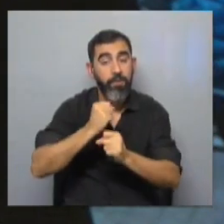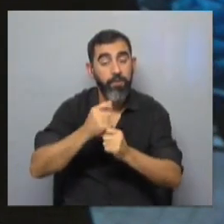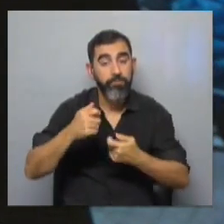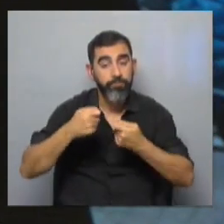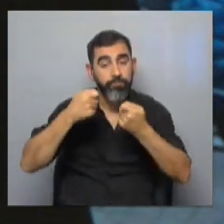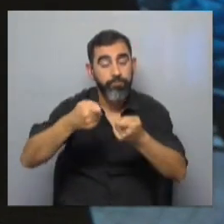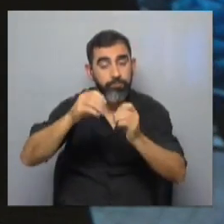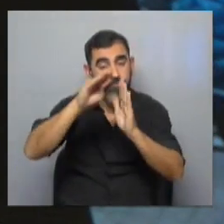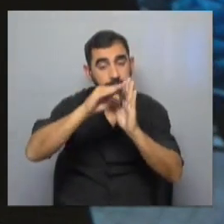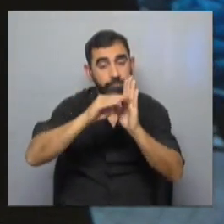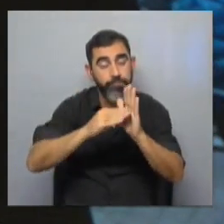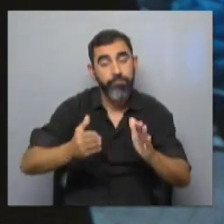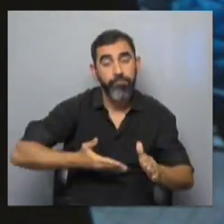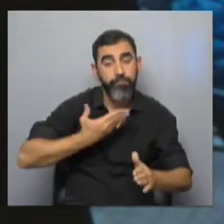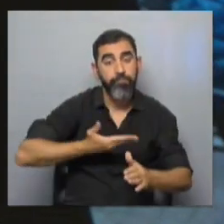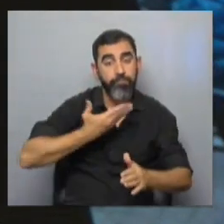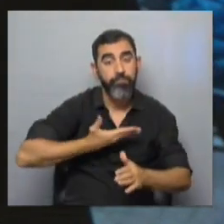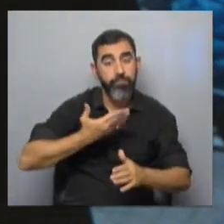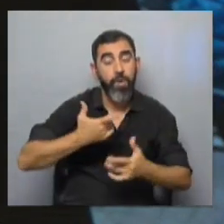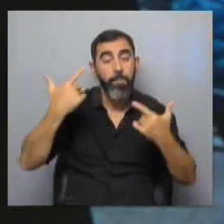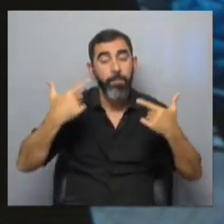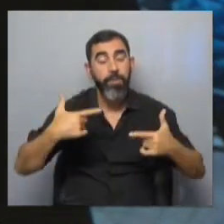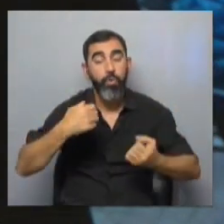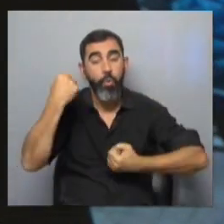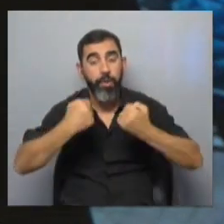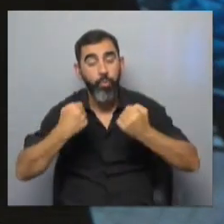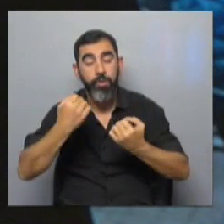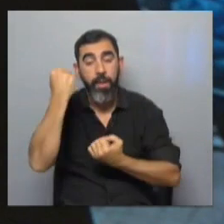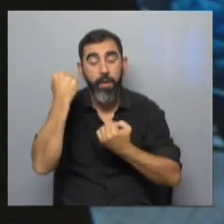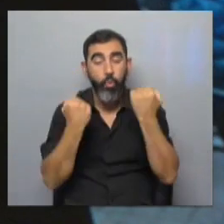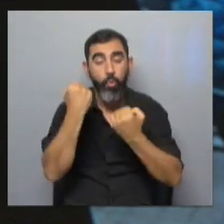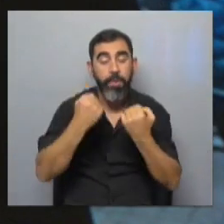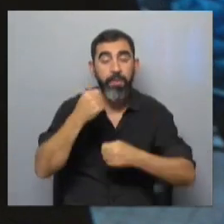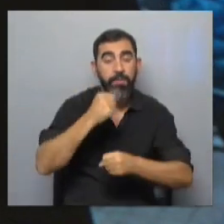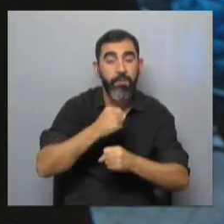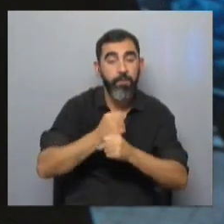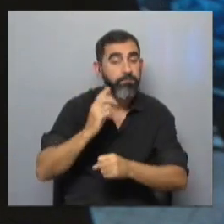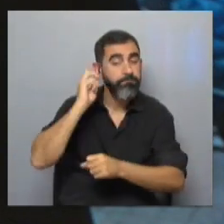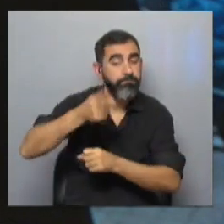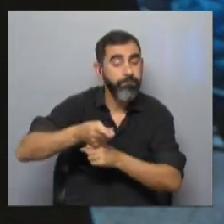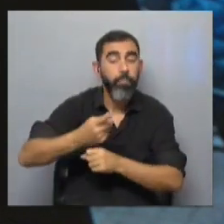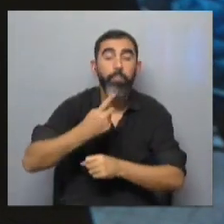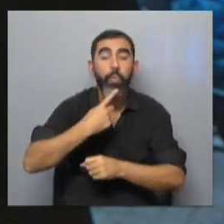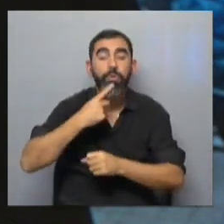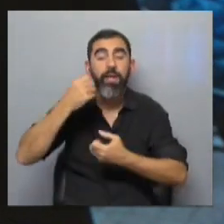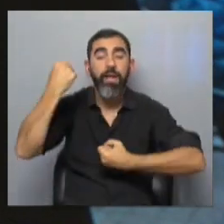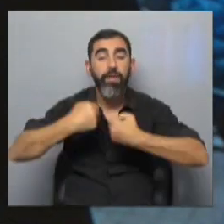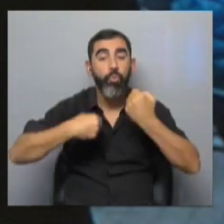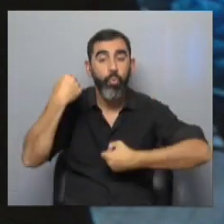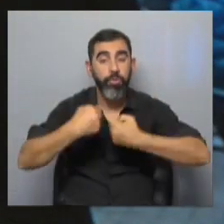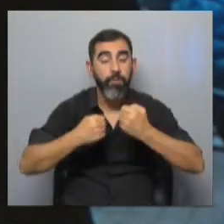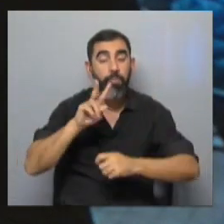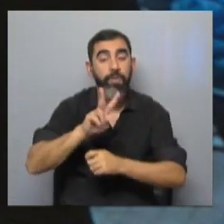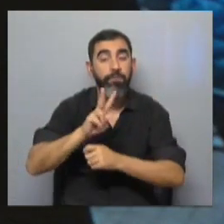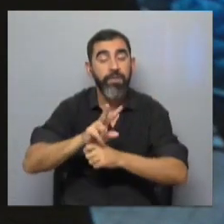entregaron una plataforma de reivindicaciones ante los ministerios de Industria, Economía y Trabajo exigiendo la definición de una política industrial en